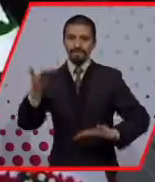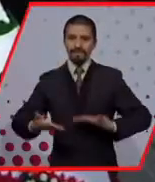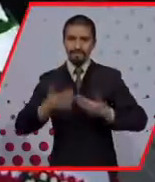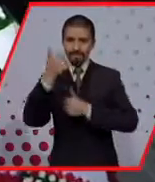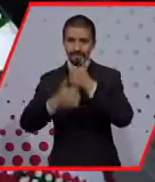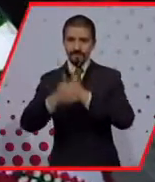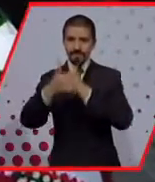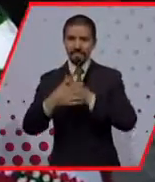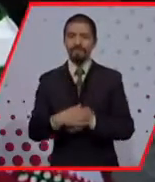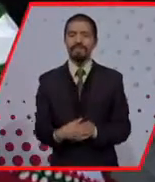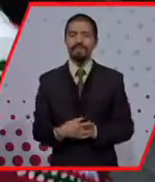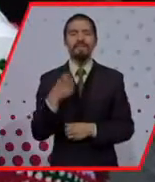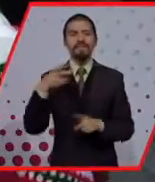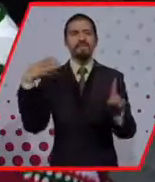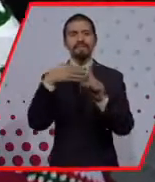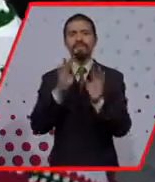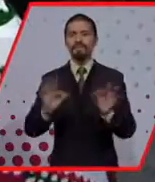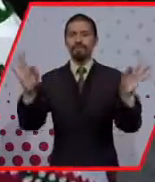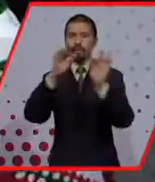es el baile